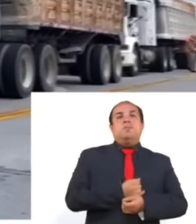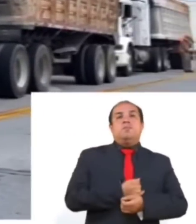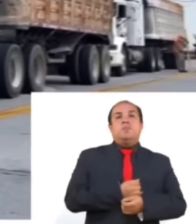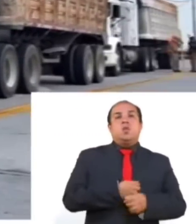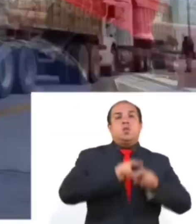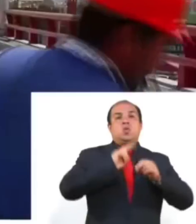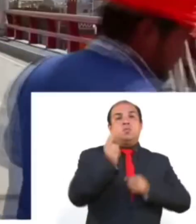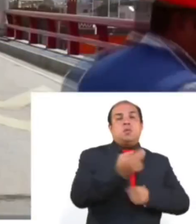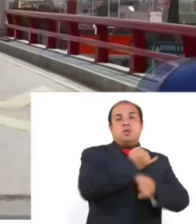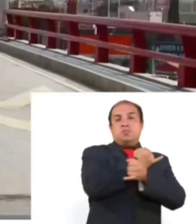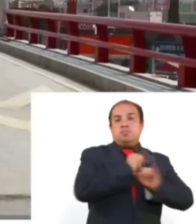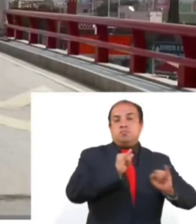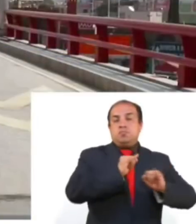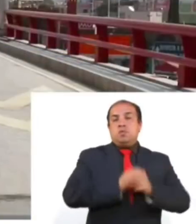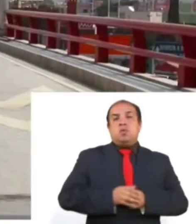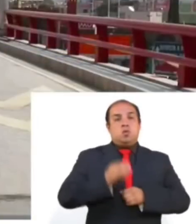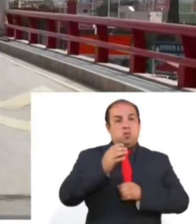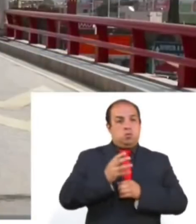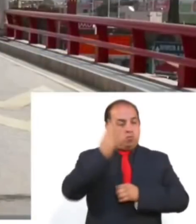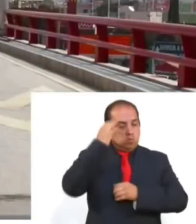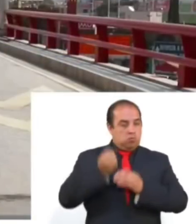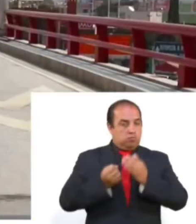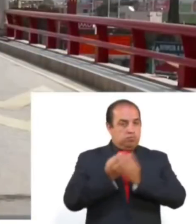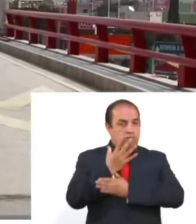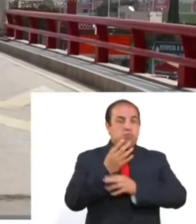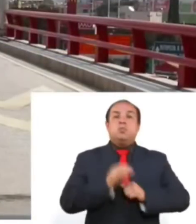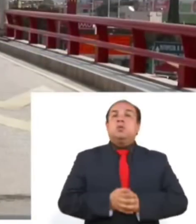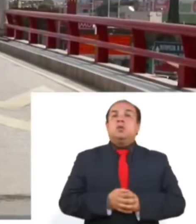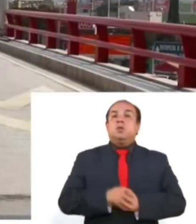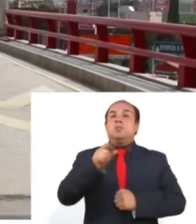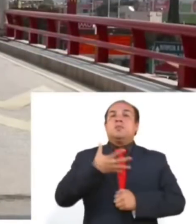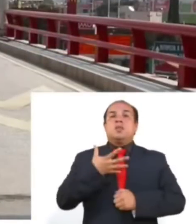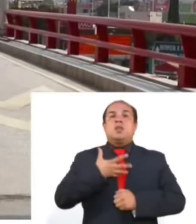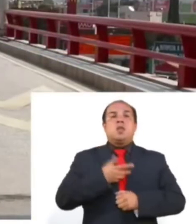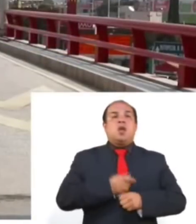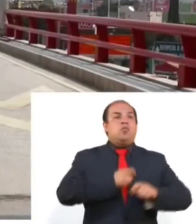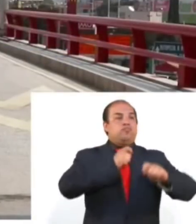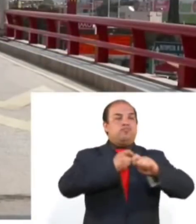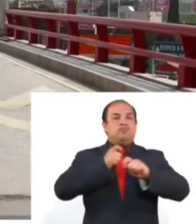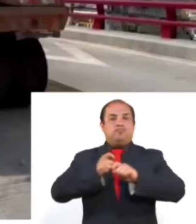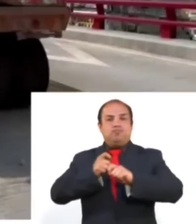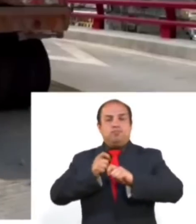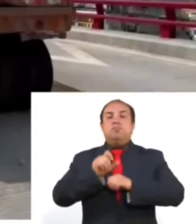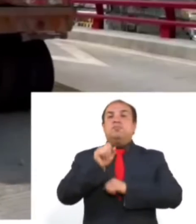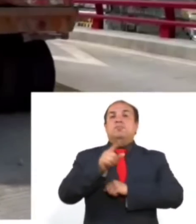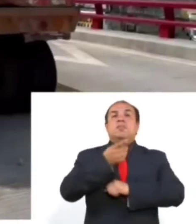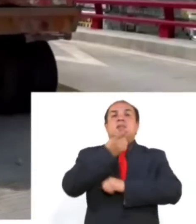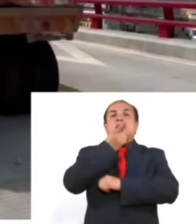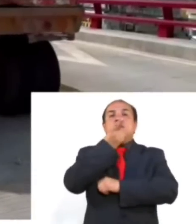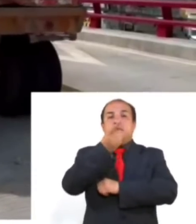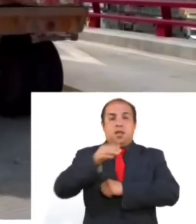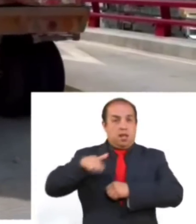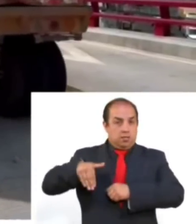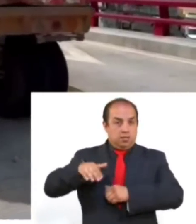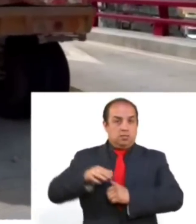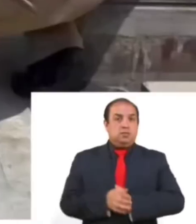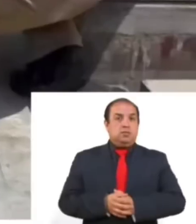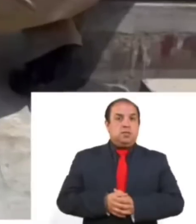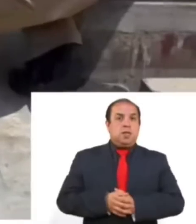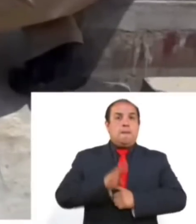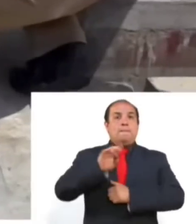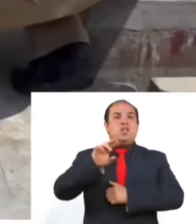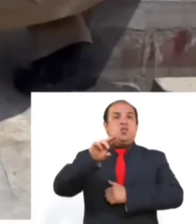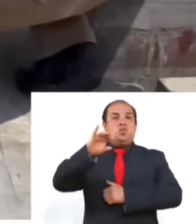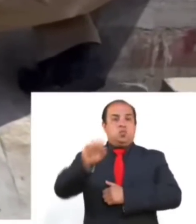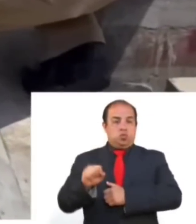de los controles de calidad de soldaduras Y además lo que mencionamos de los binomios